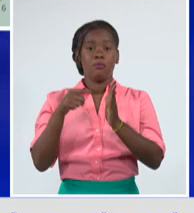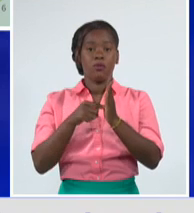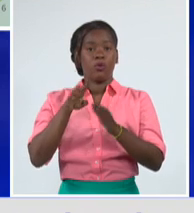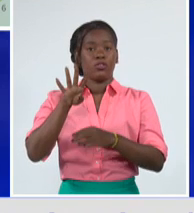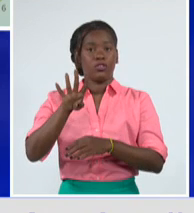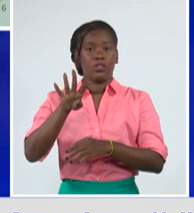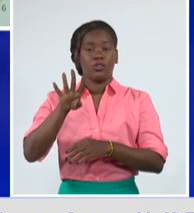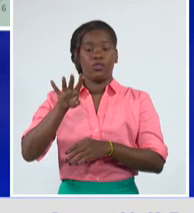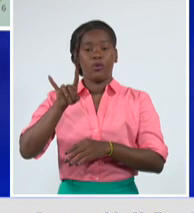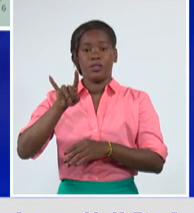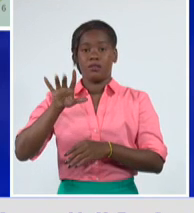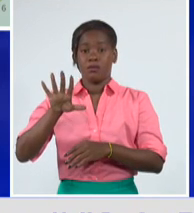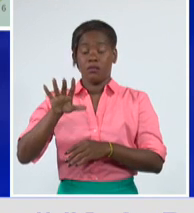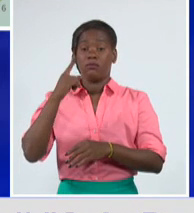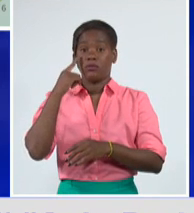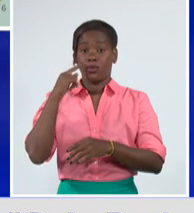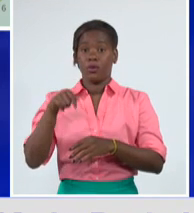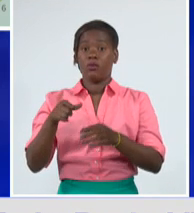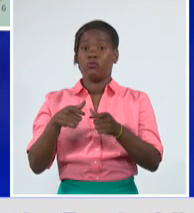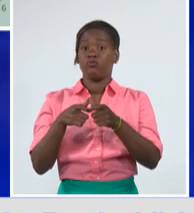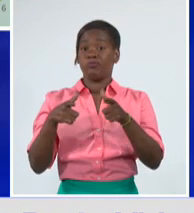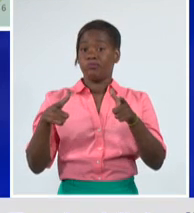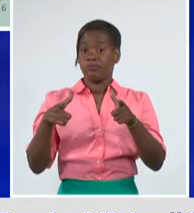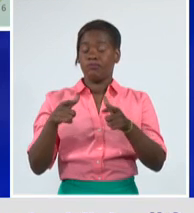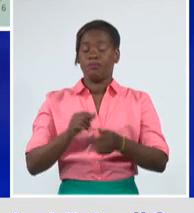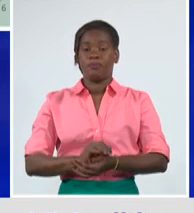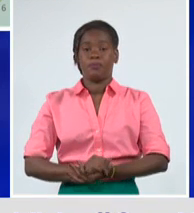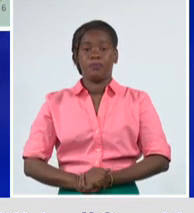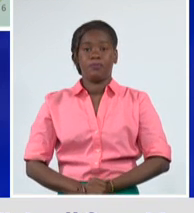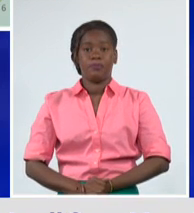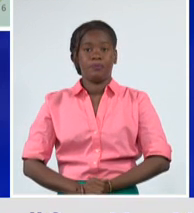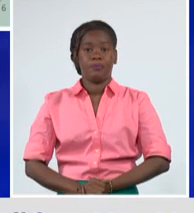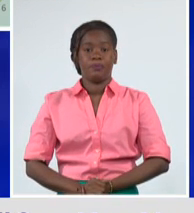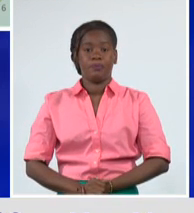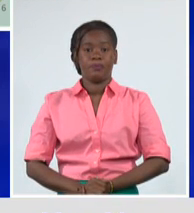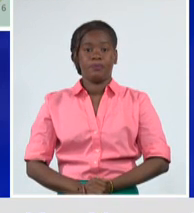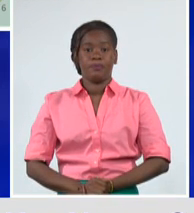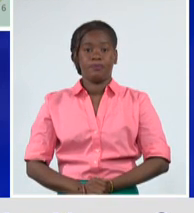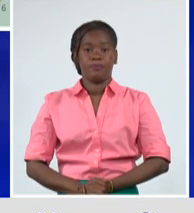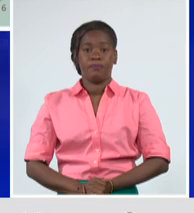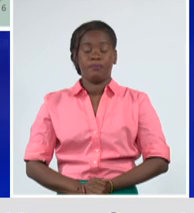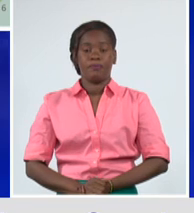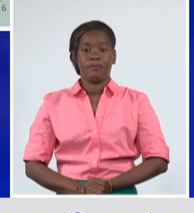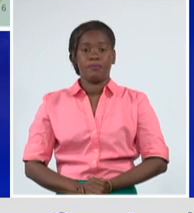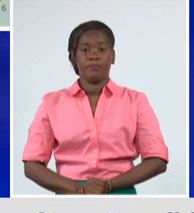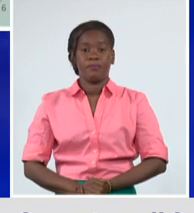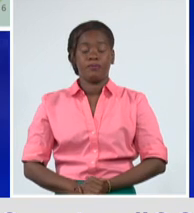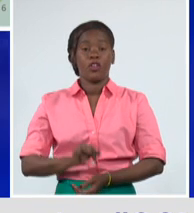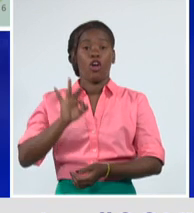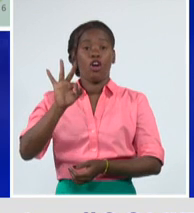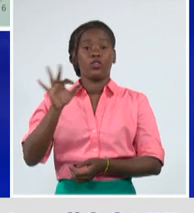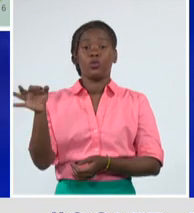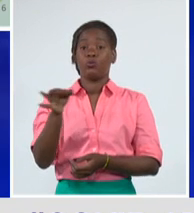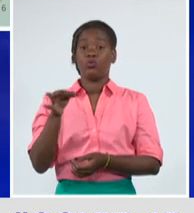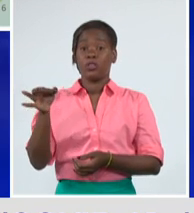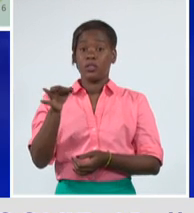858 más que los que habían diagnosticado el día anterior. Dispersos además en sus 8 municipios,